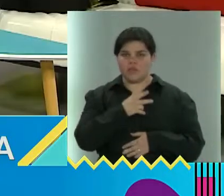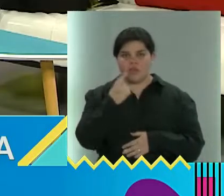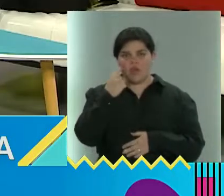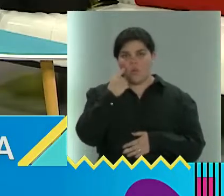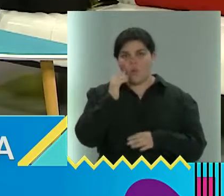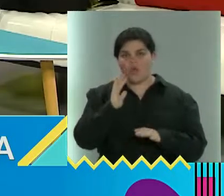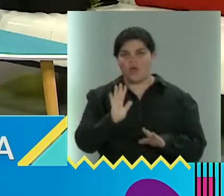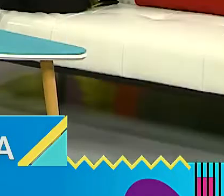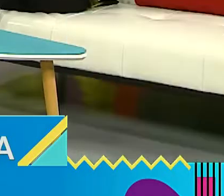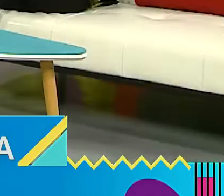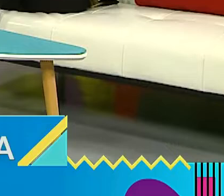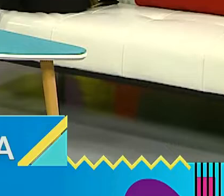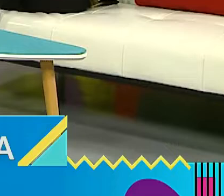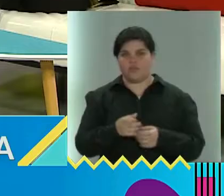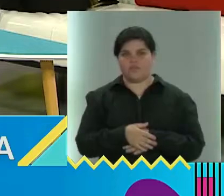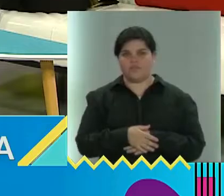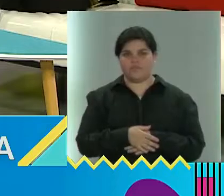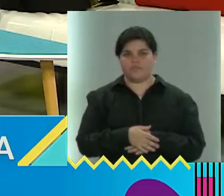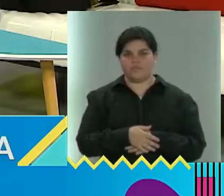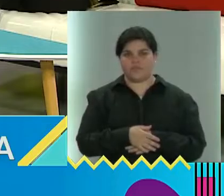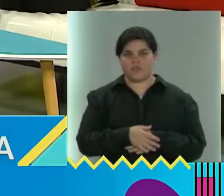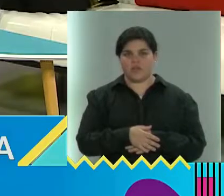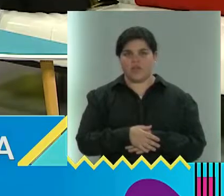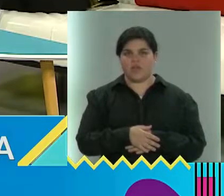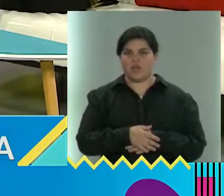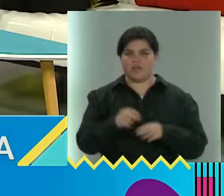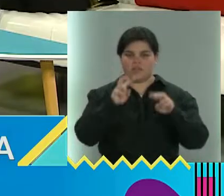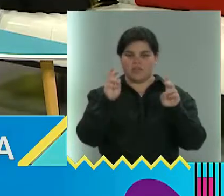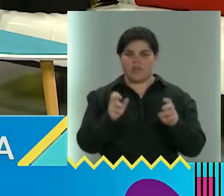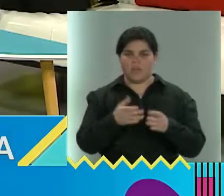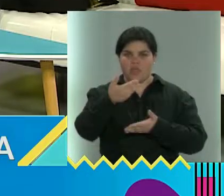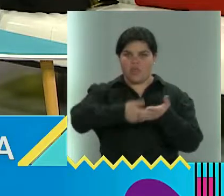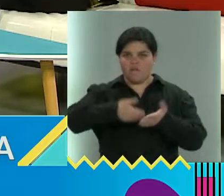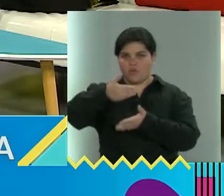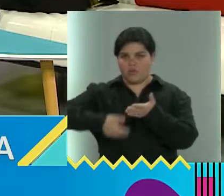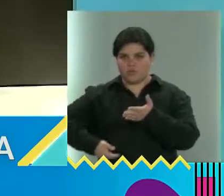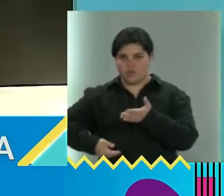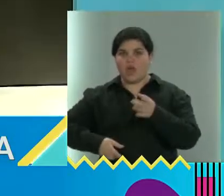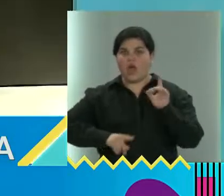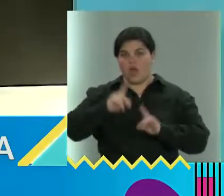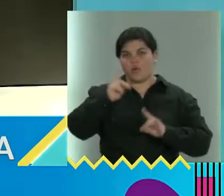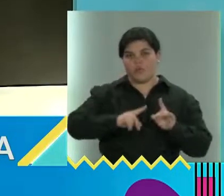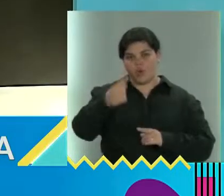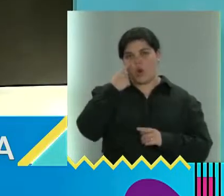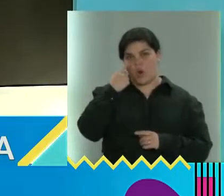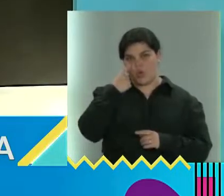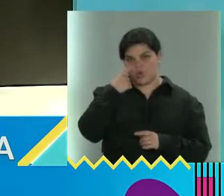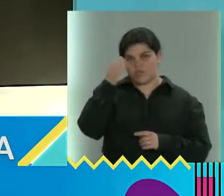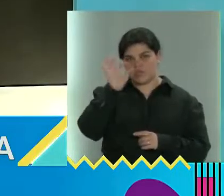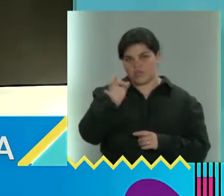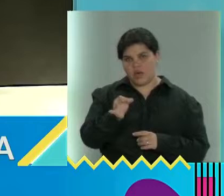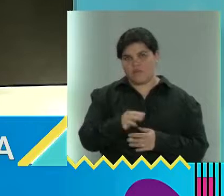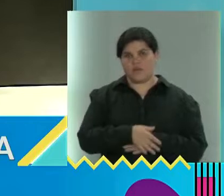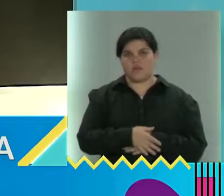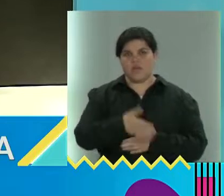en los elementos que tenemos en cuenta al momento de evaluar. Quizás los que conocemos, los que nos llegan de forma más rápida en los medios son